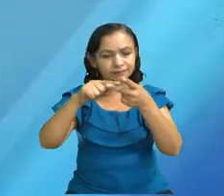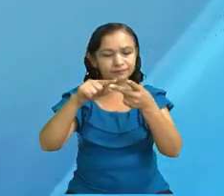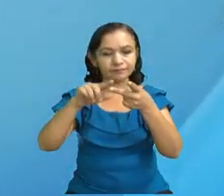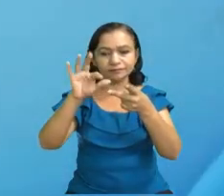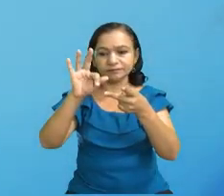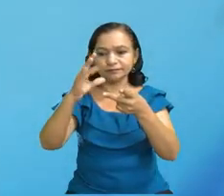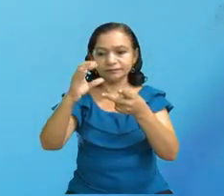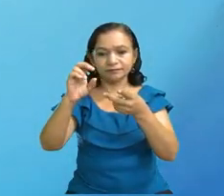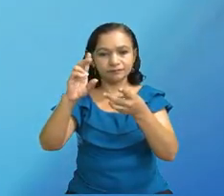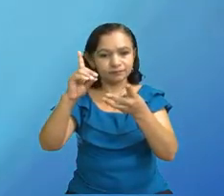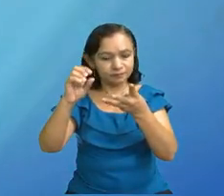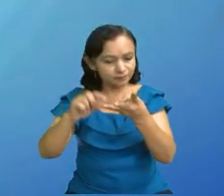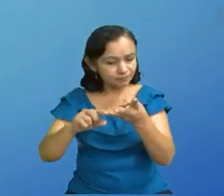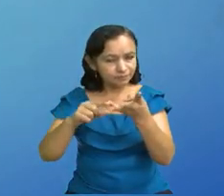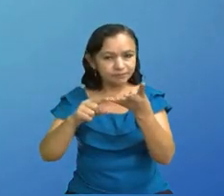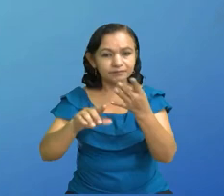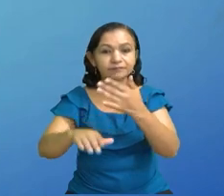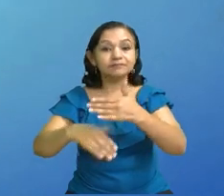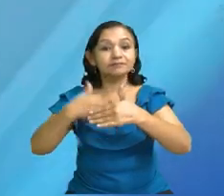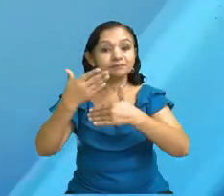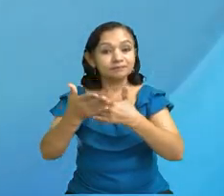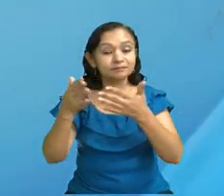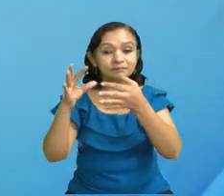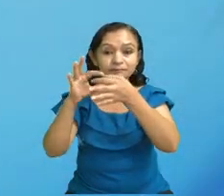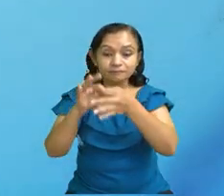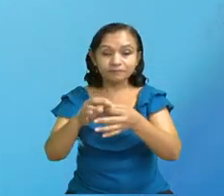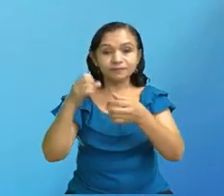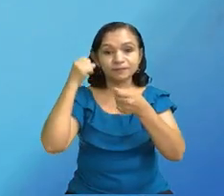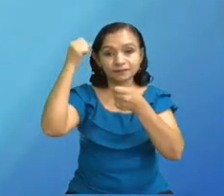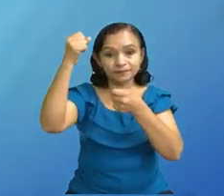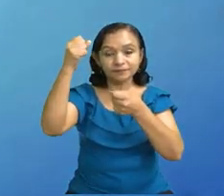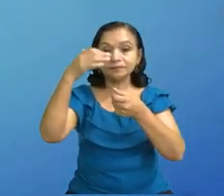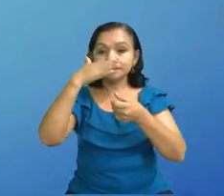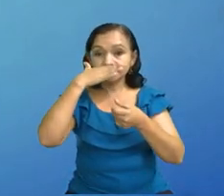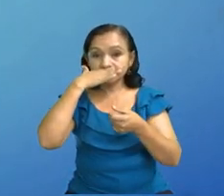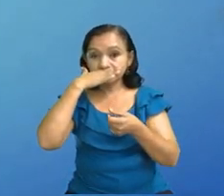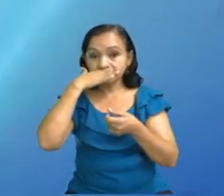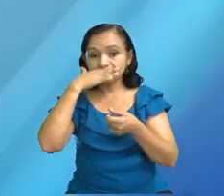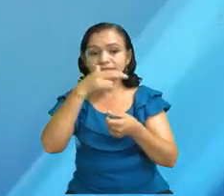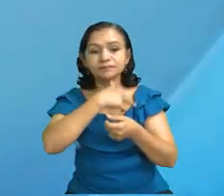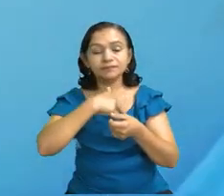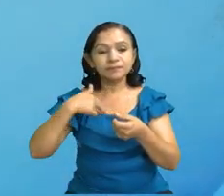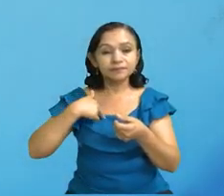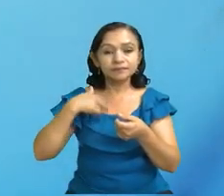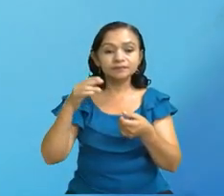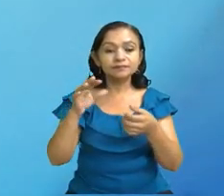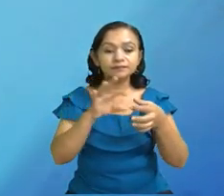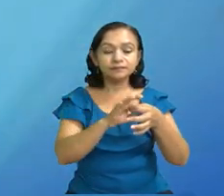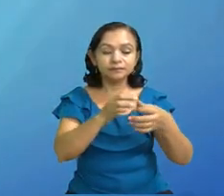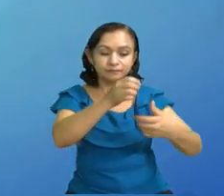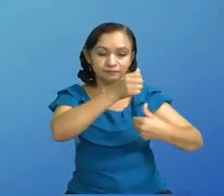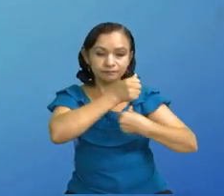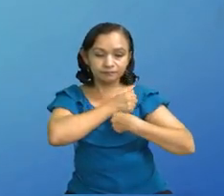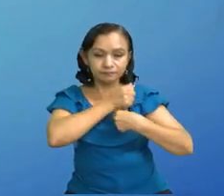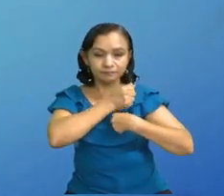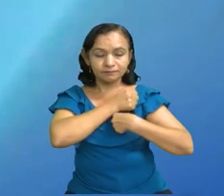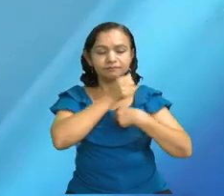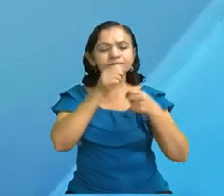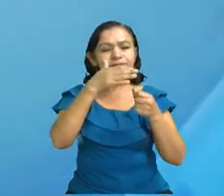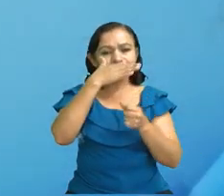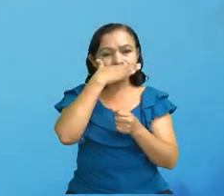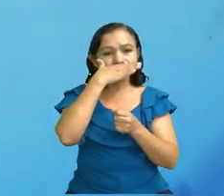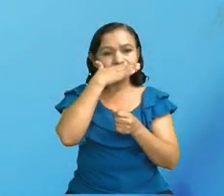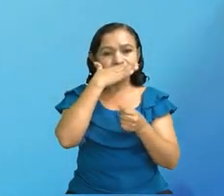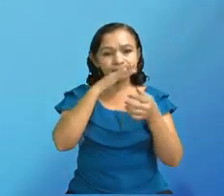Facundo Picado, y luego, después del triunfo, pasó a formar parte del Ejército Popular